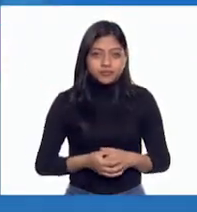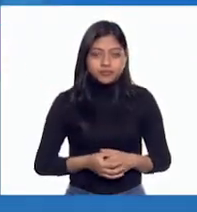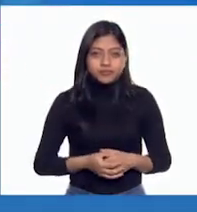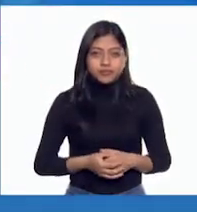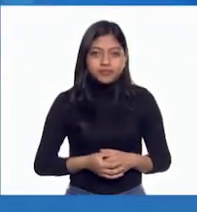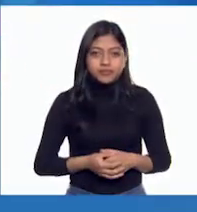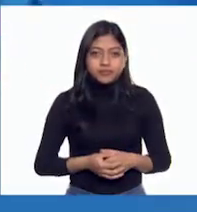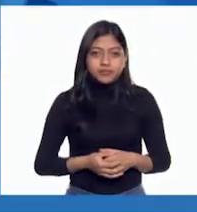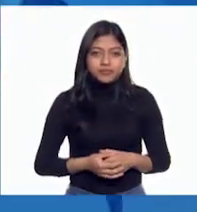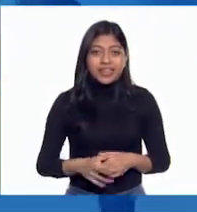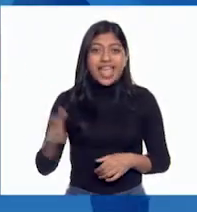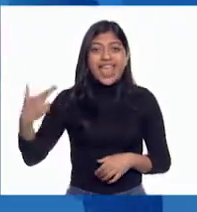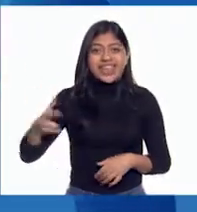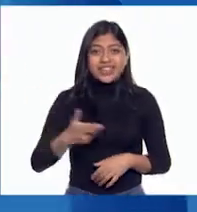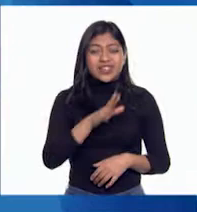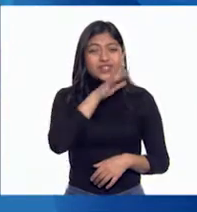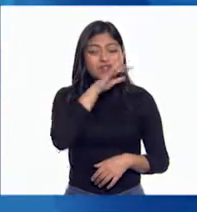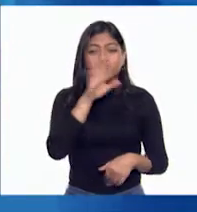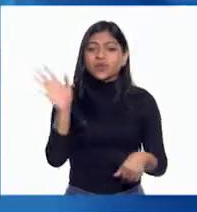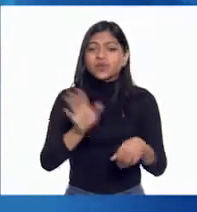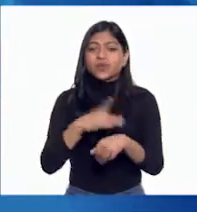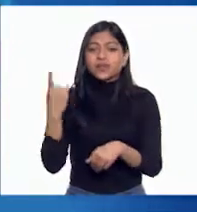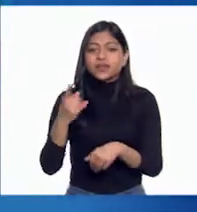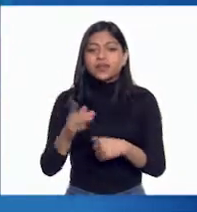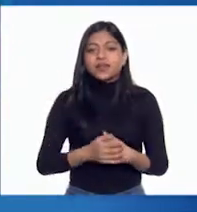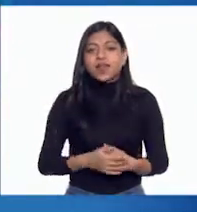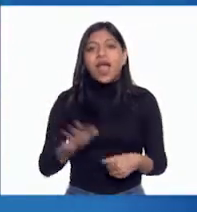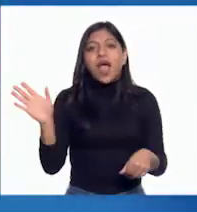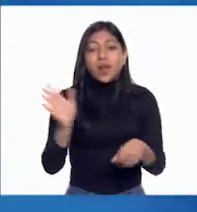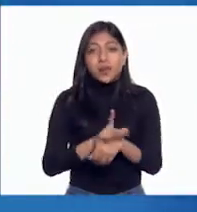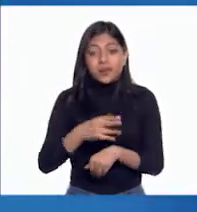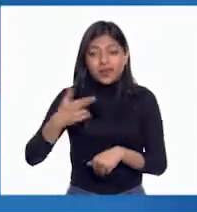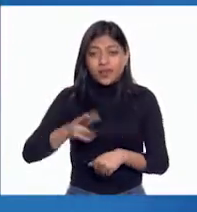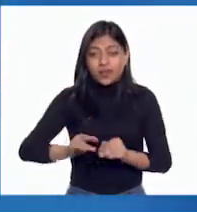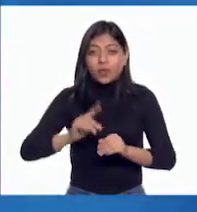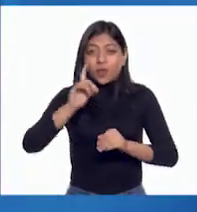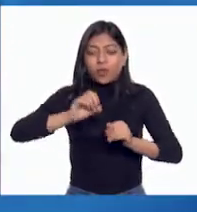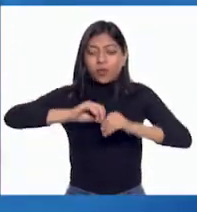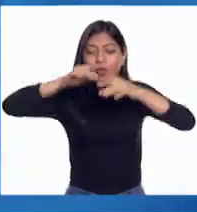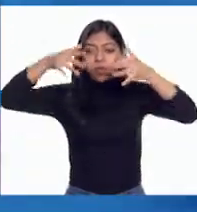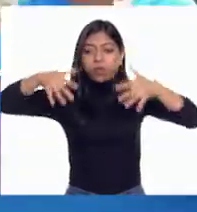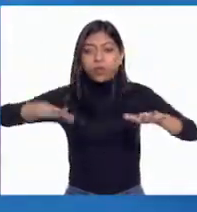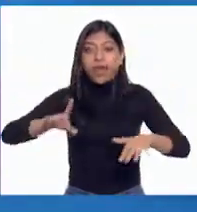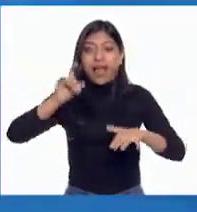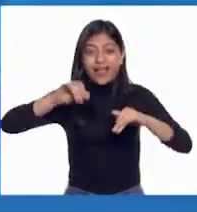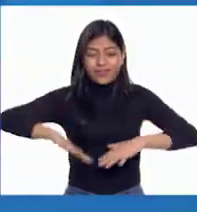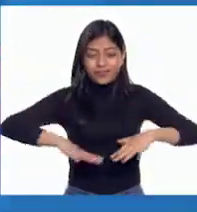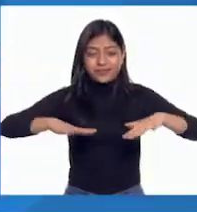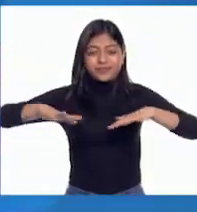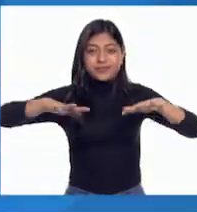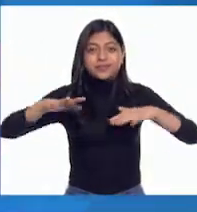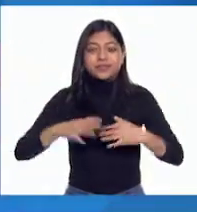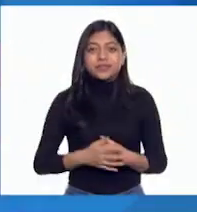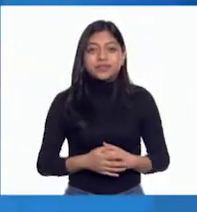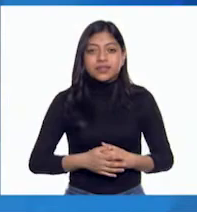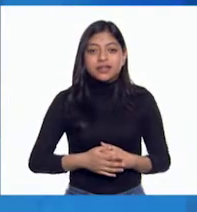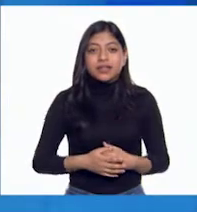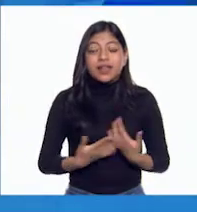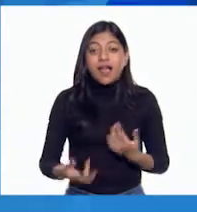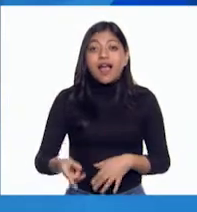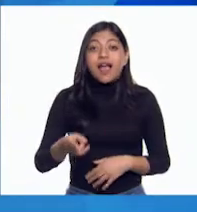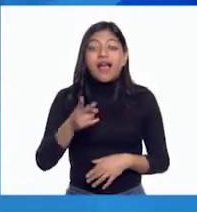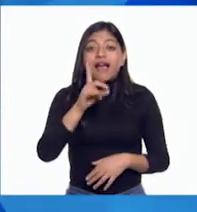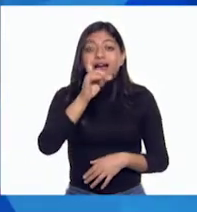Ríos contaminados. ¿Por qué? Porque se desborda y se inundan las casas. El mal uso del